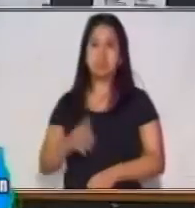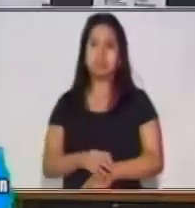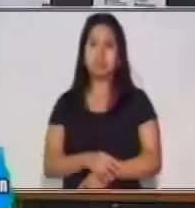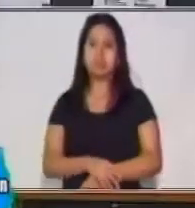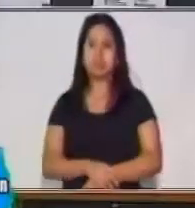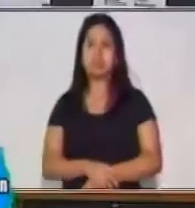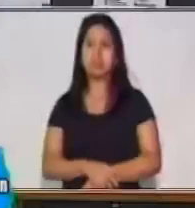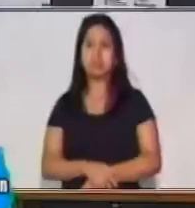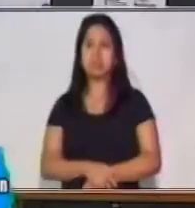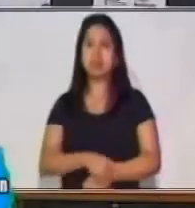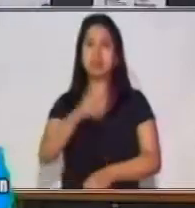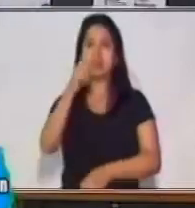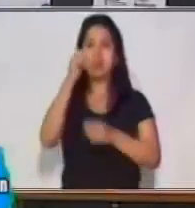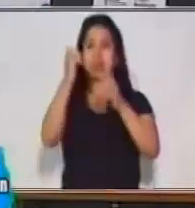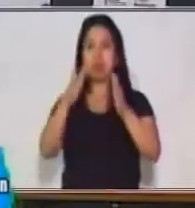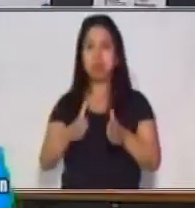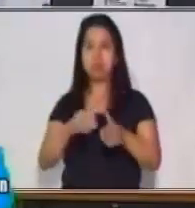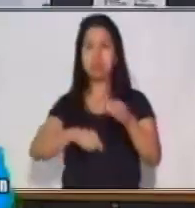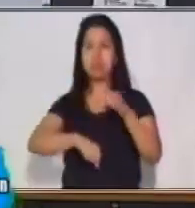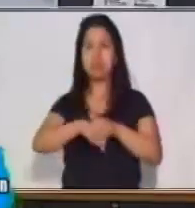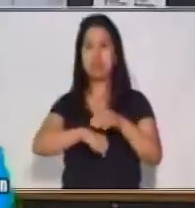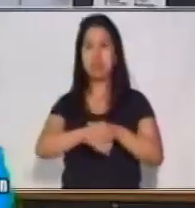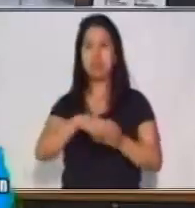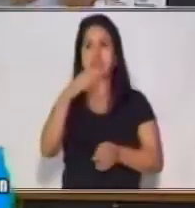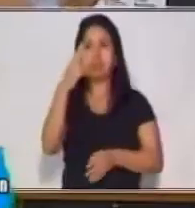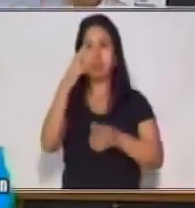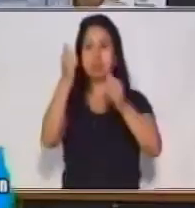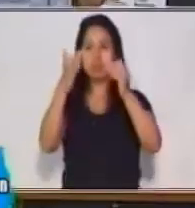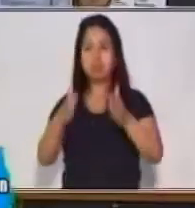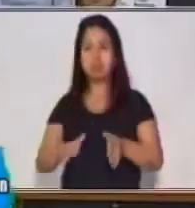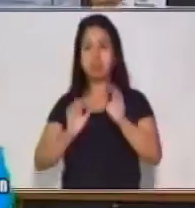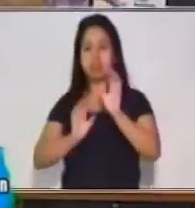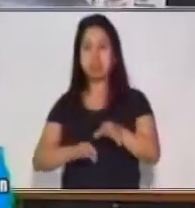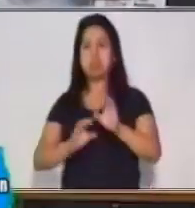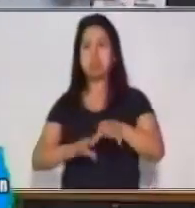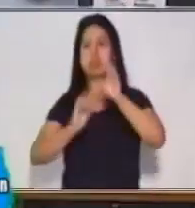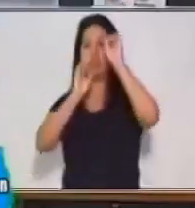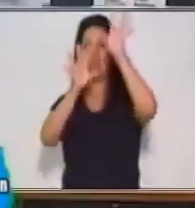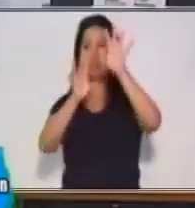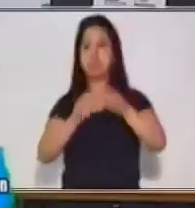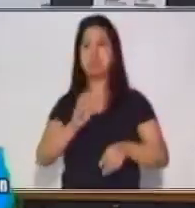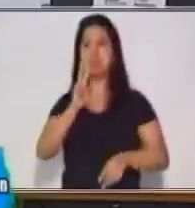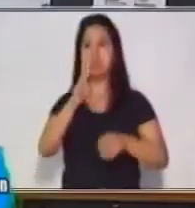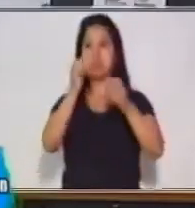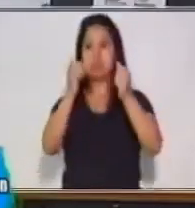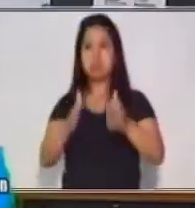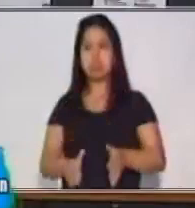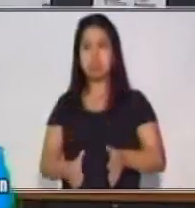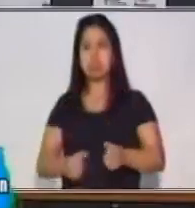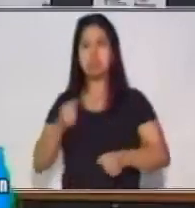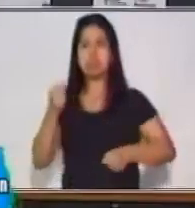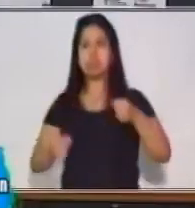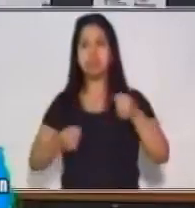maratón, lo voy a colocar acá. 3 alumnos baloncesto